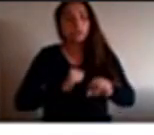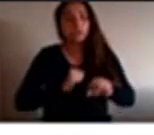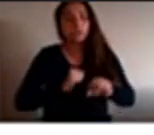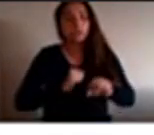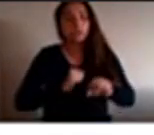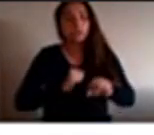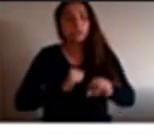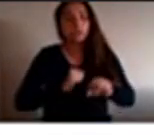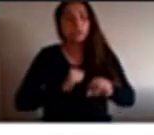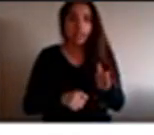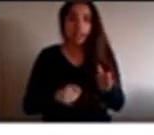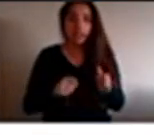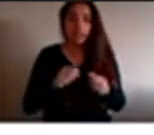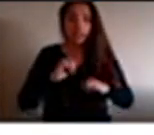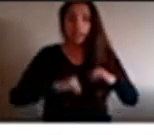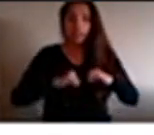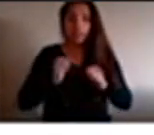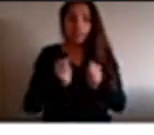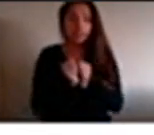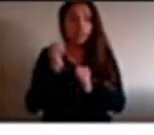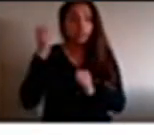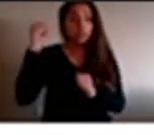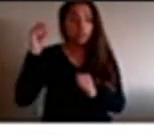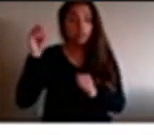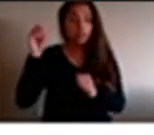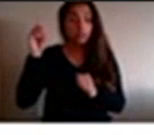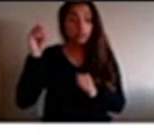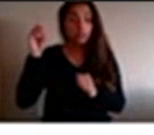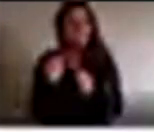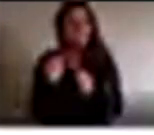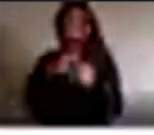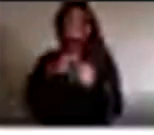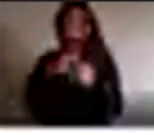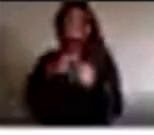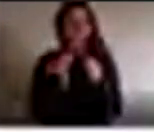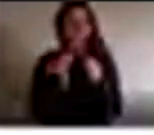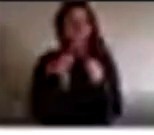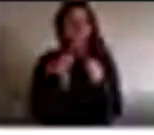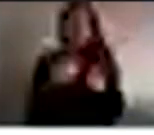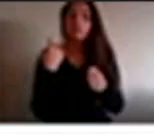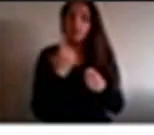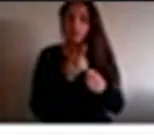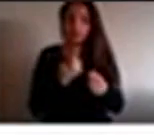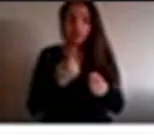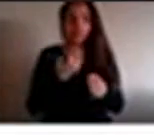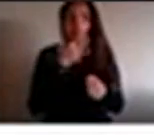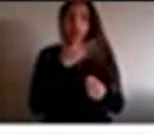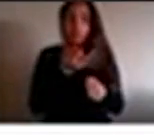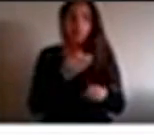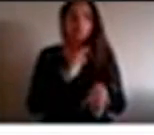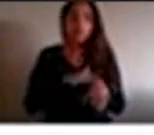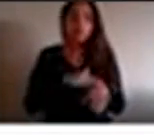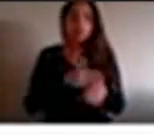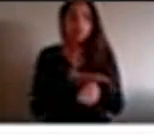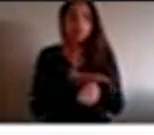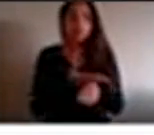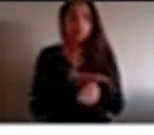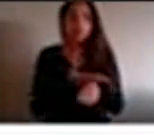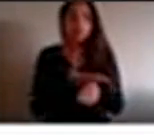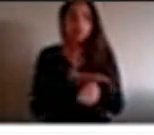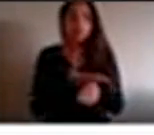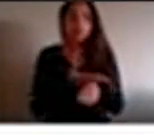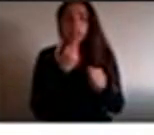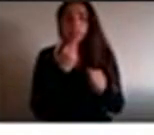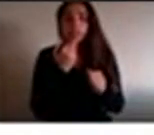discapacidad, se les permitía hacerlo mediante medidas alternativas. Y estas medidas alternativas consistían